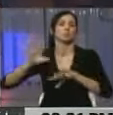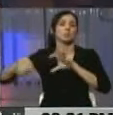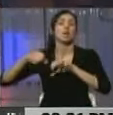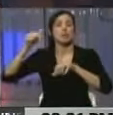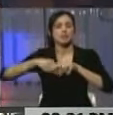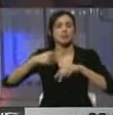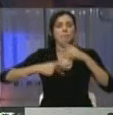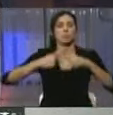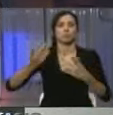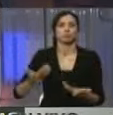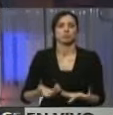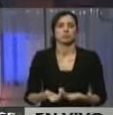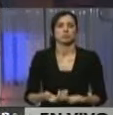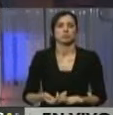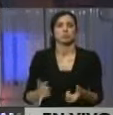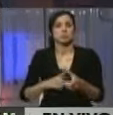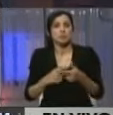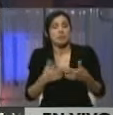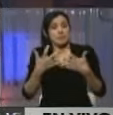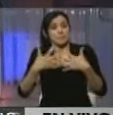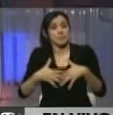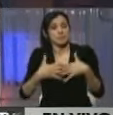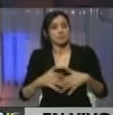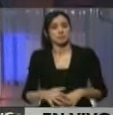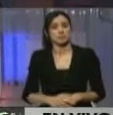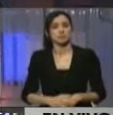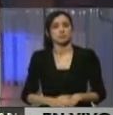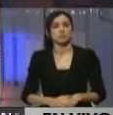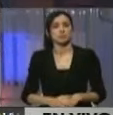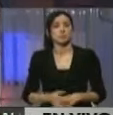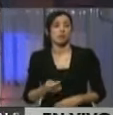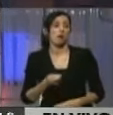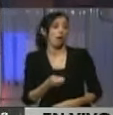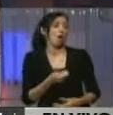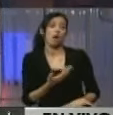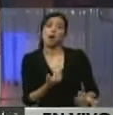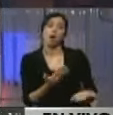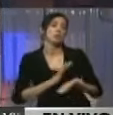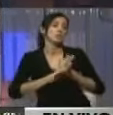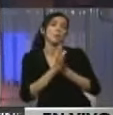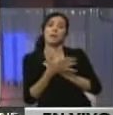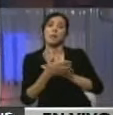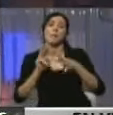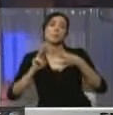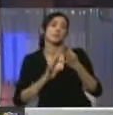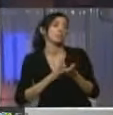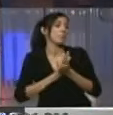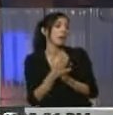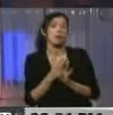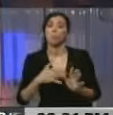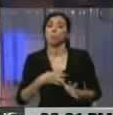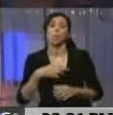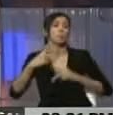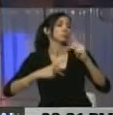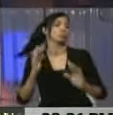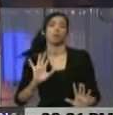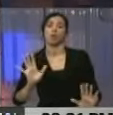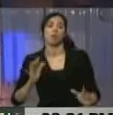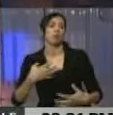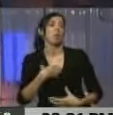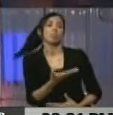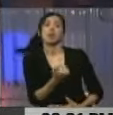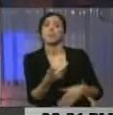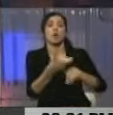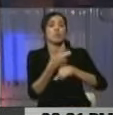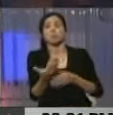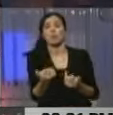Entonces tenía la planta y siempre el chantaje: se me va a acabar la materia prima, se me va a acabar la materia prima, denme los dólares,